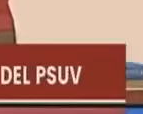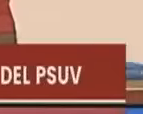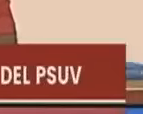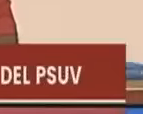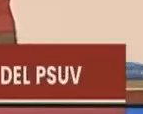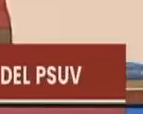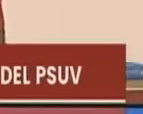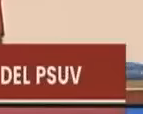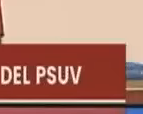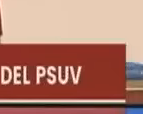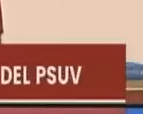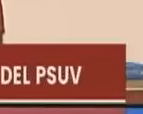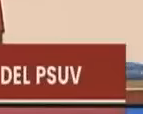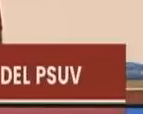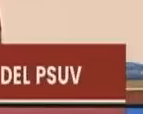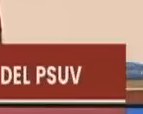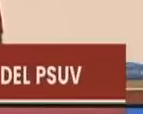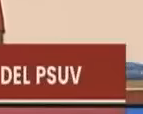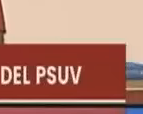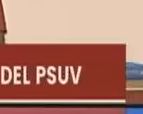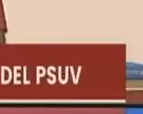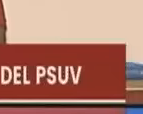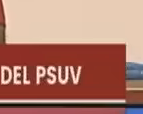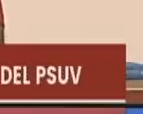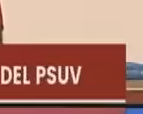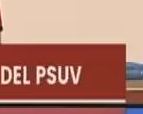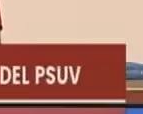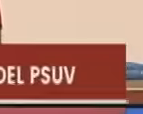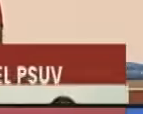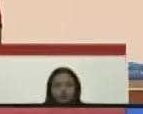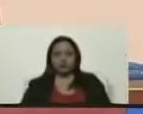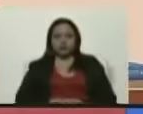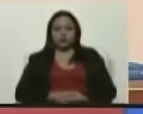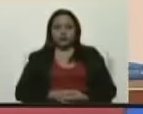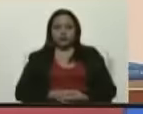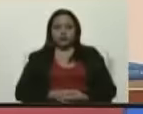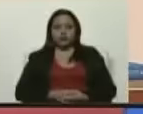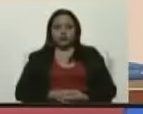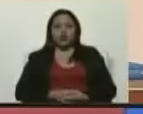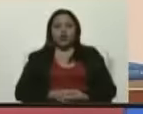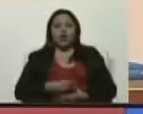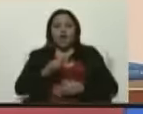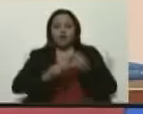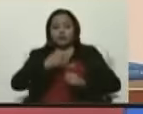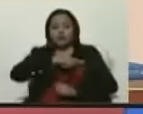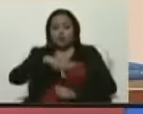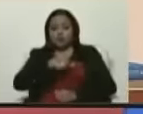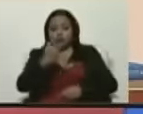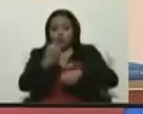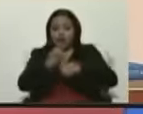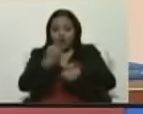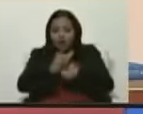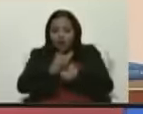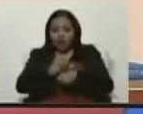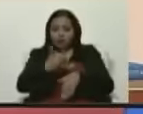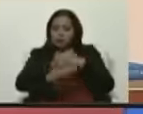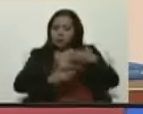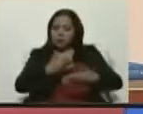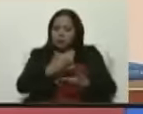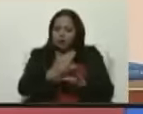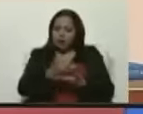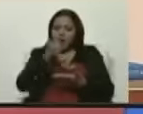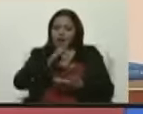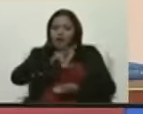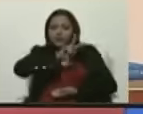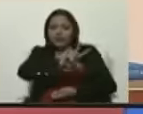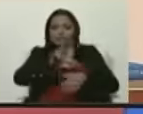Hacemos nuestro trabajo de hormiguita. ¿Para qué? Para que el 28 se garantice una victoria perfecta, en paz, en paz. Aquí